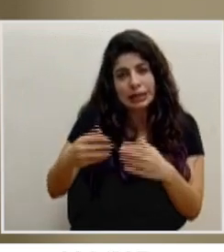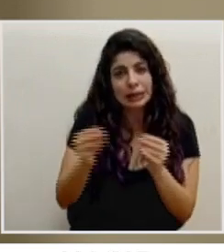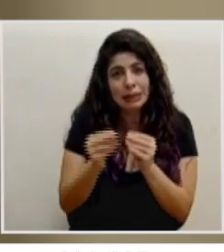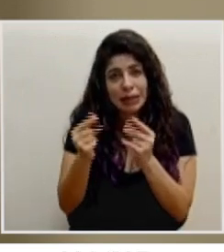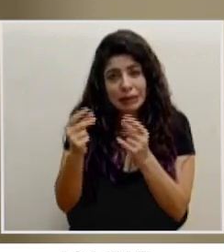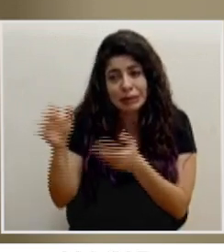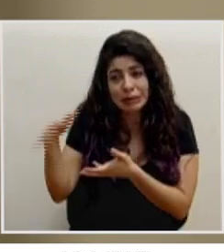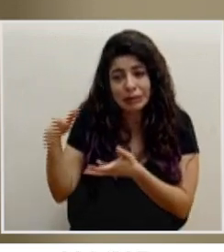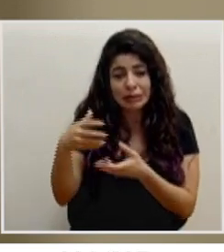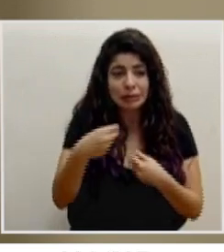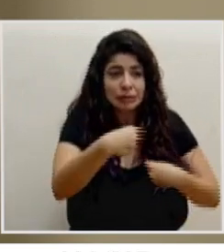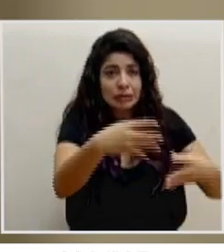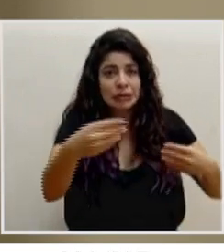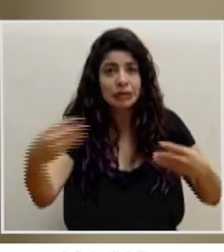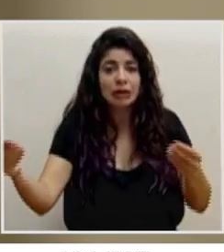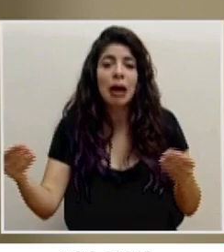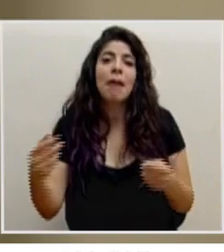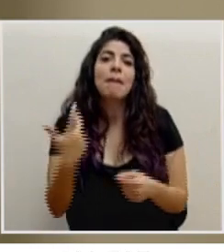cantidad de vacunas.